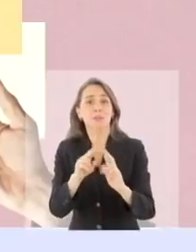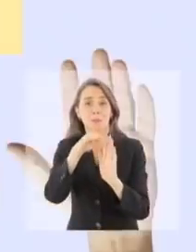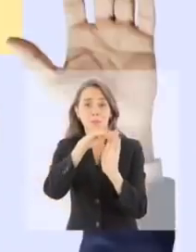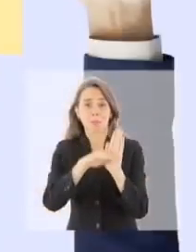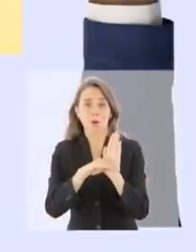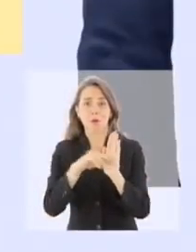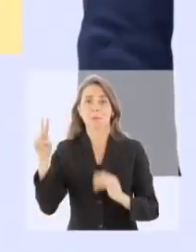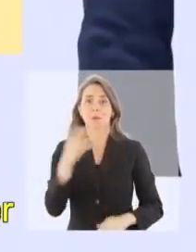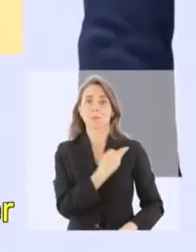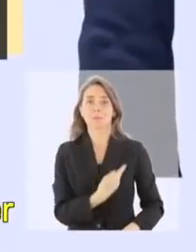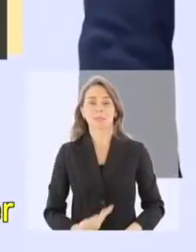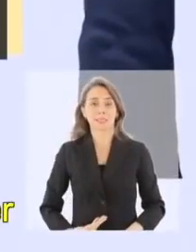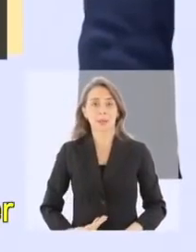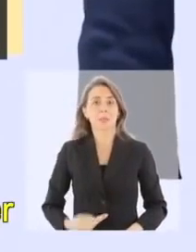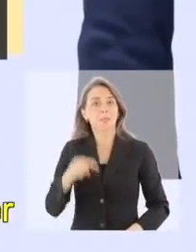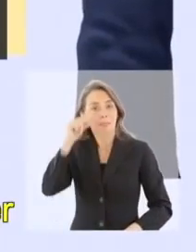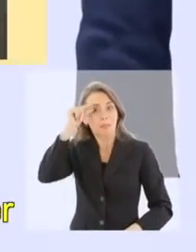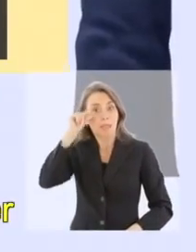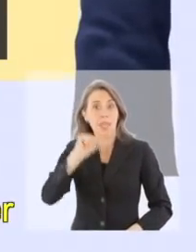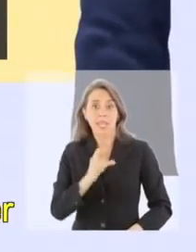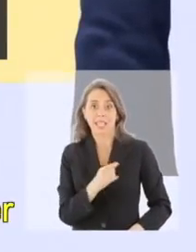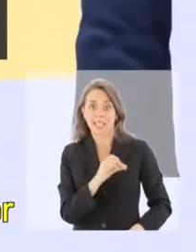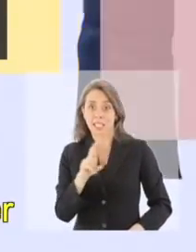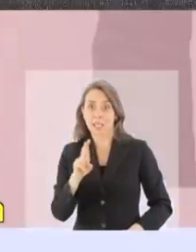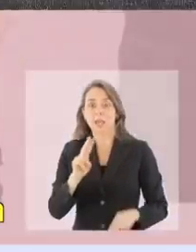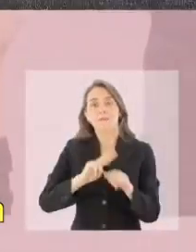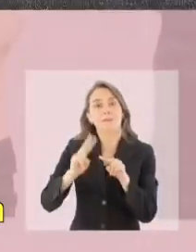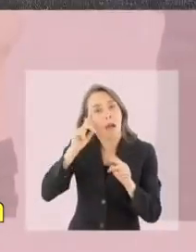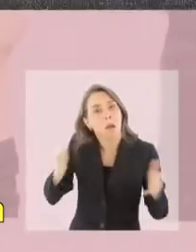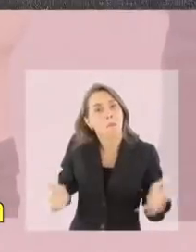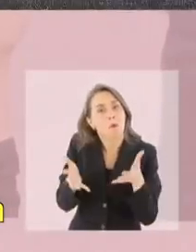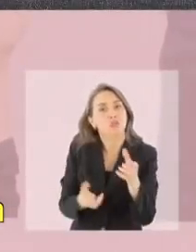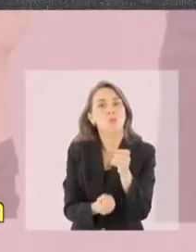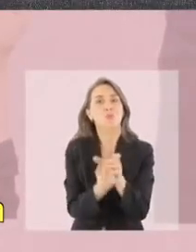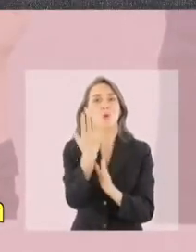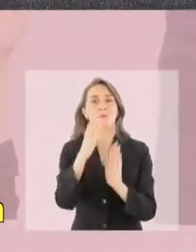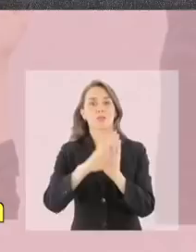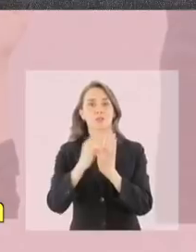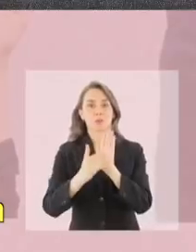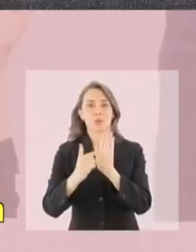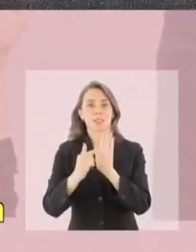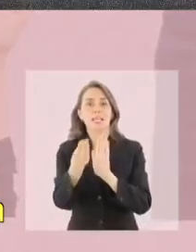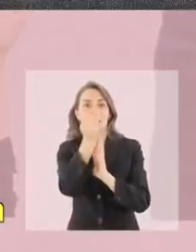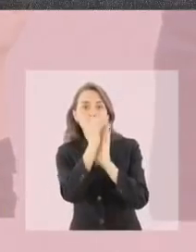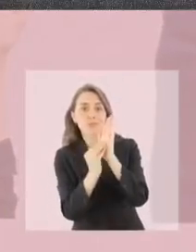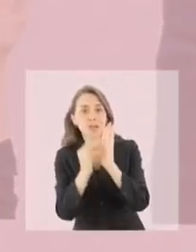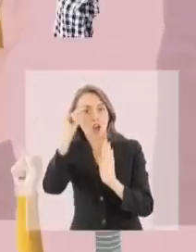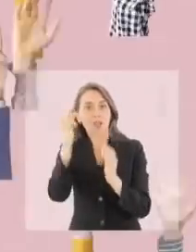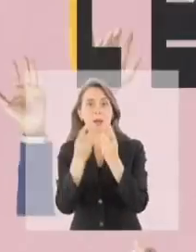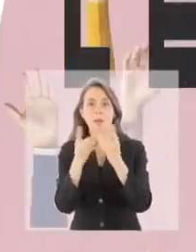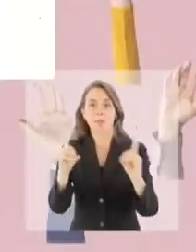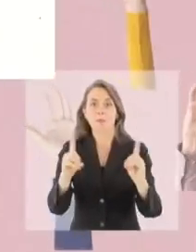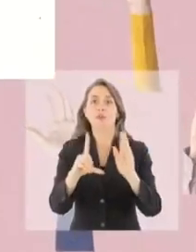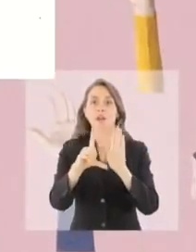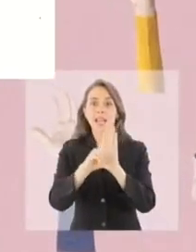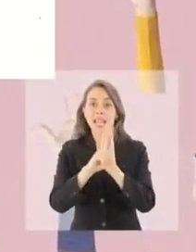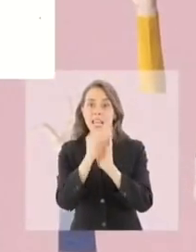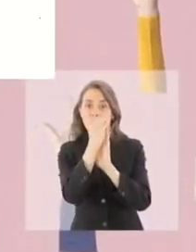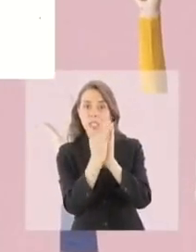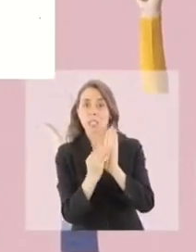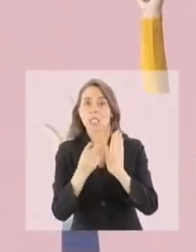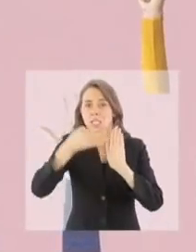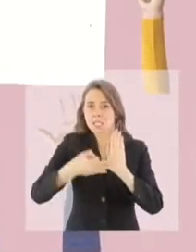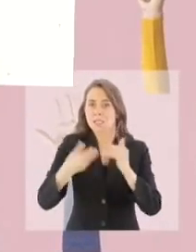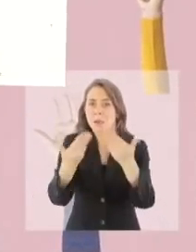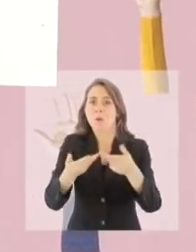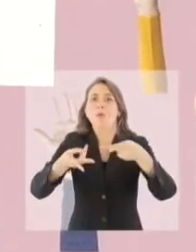social. Con el programa del presidente Guille, impulsaremos una nueva constitución creada en democracia,